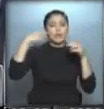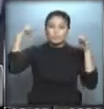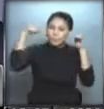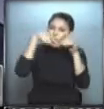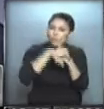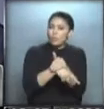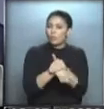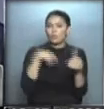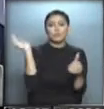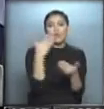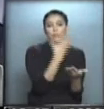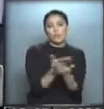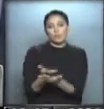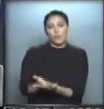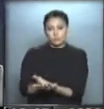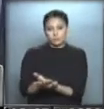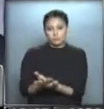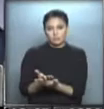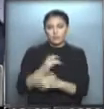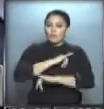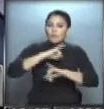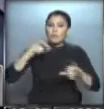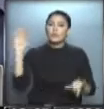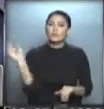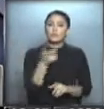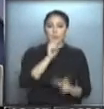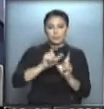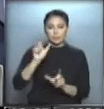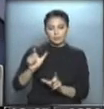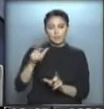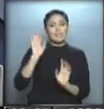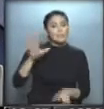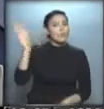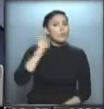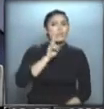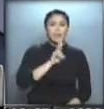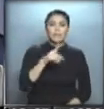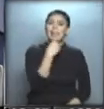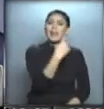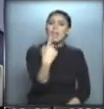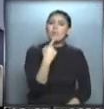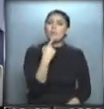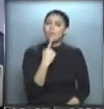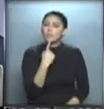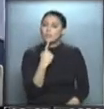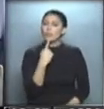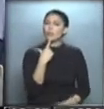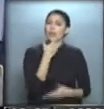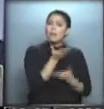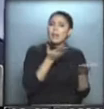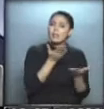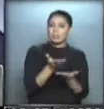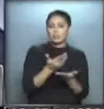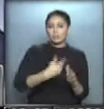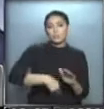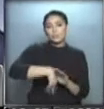nuestras propuestas llegándole a todo electorado escuchando cada una de las inquietudes los reclamos de los argentinos y